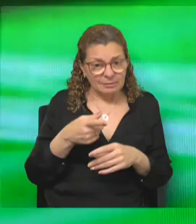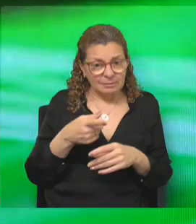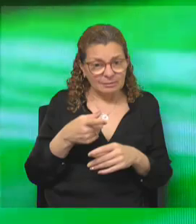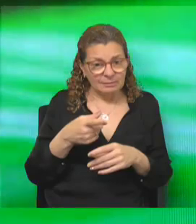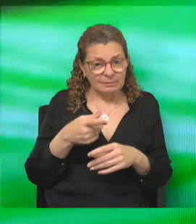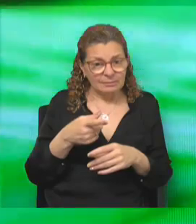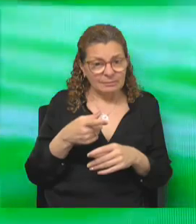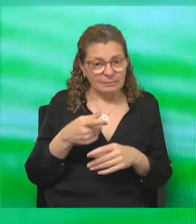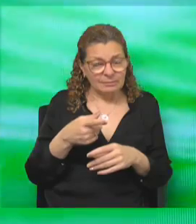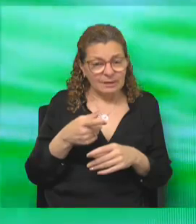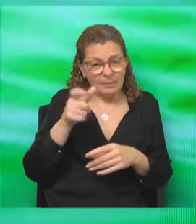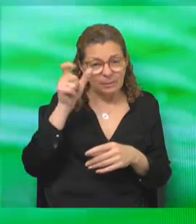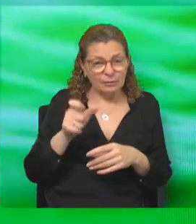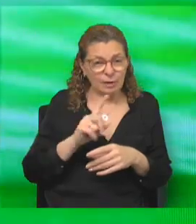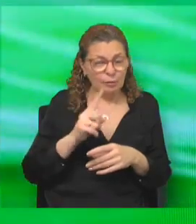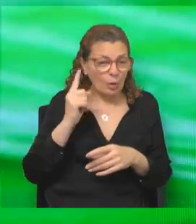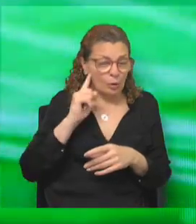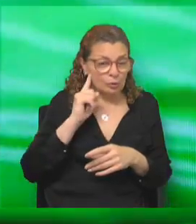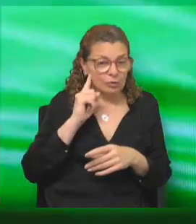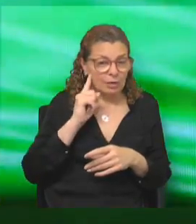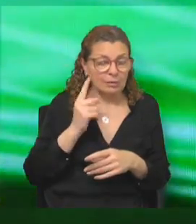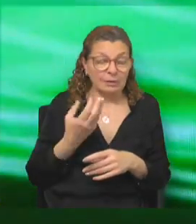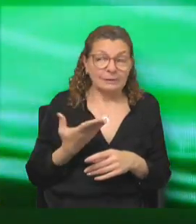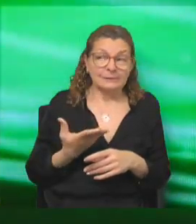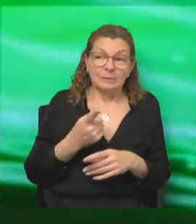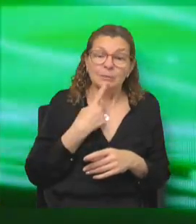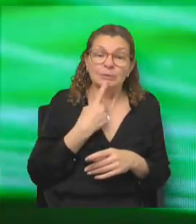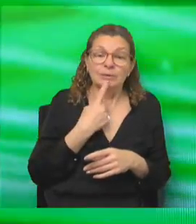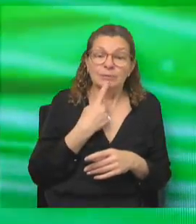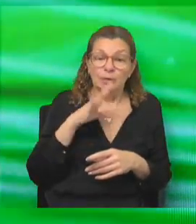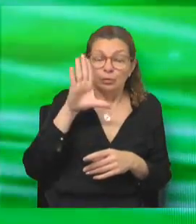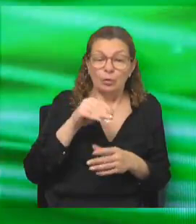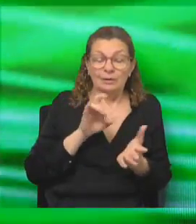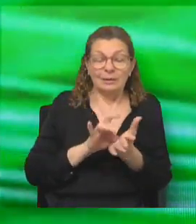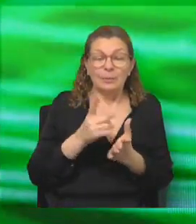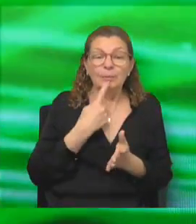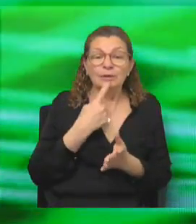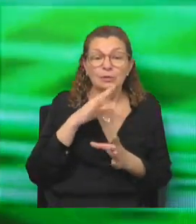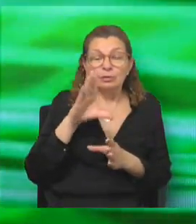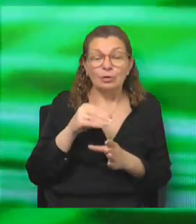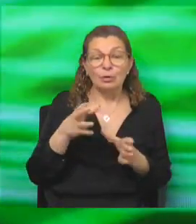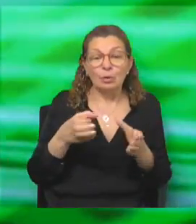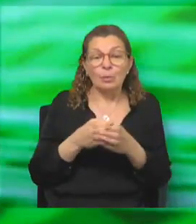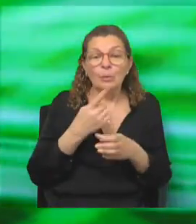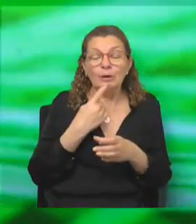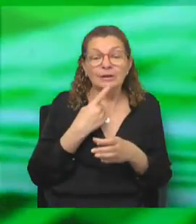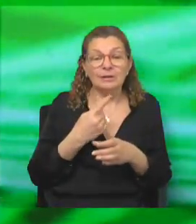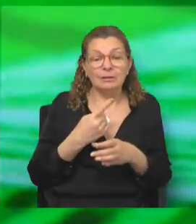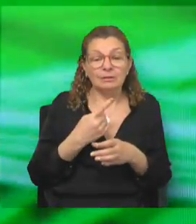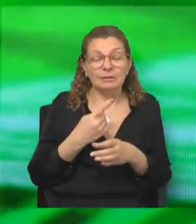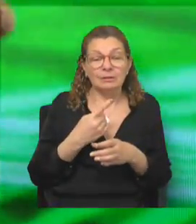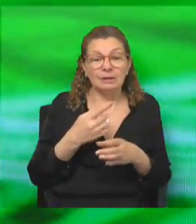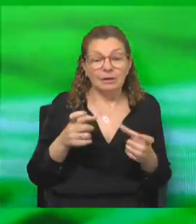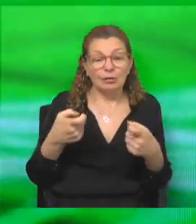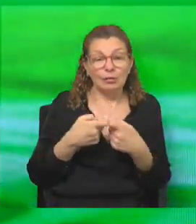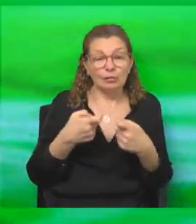eh sienten que no son escuchados por por por por eso yo creo que ahí todo el sistema político todos los partidos tanto los que estamos en la